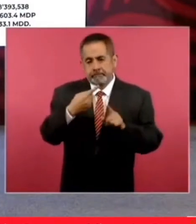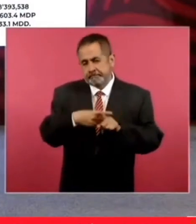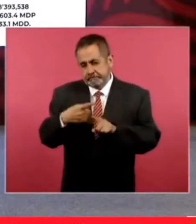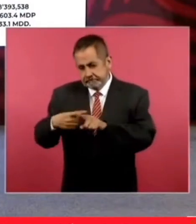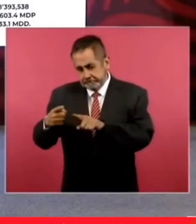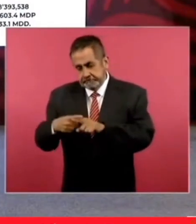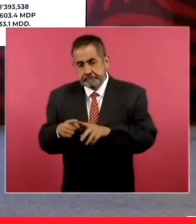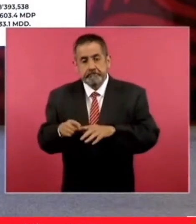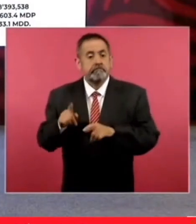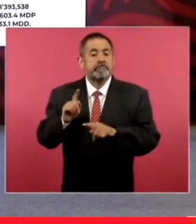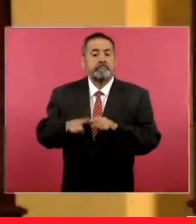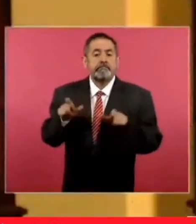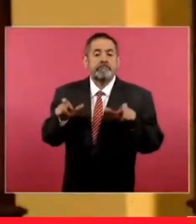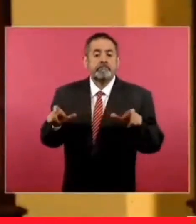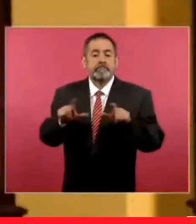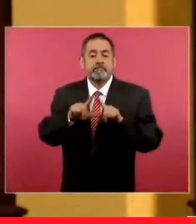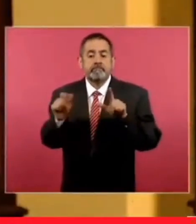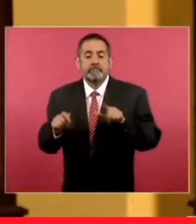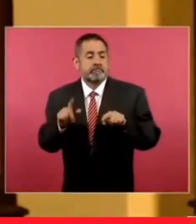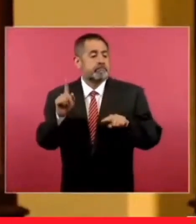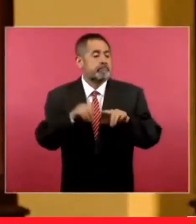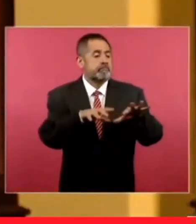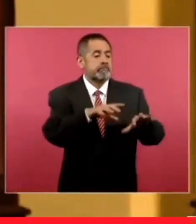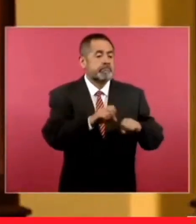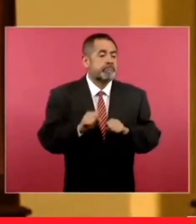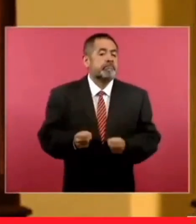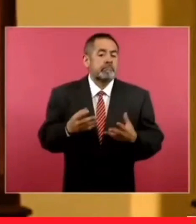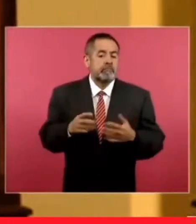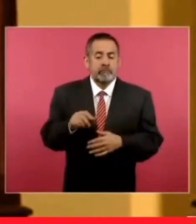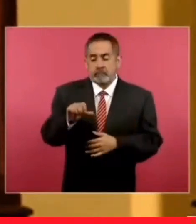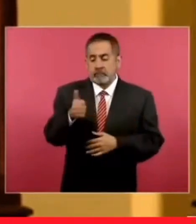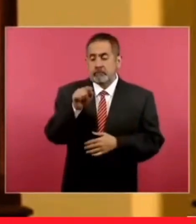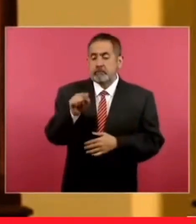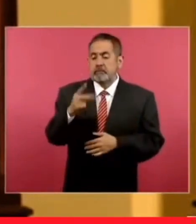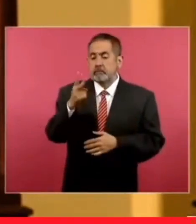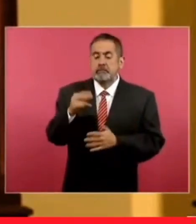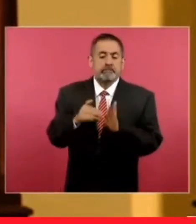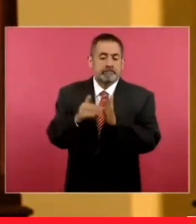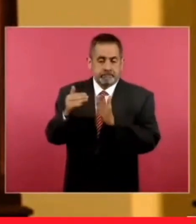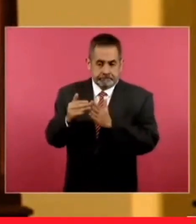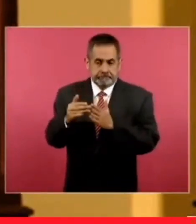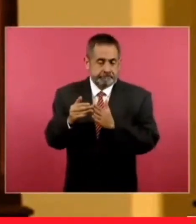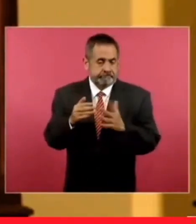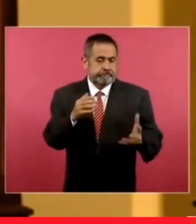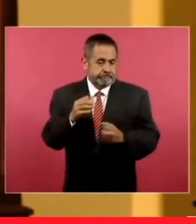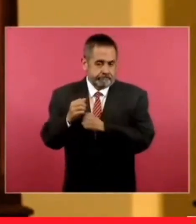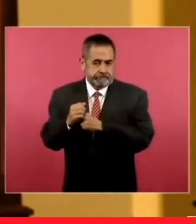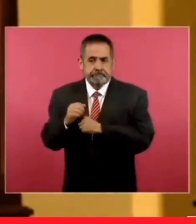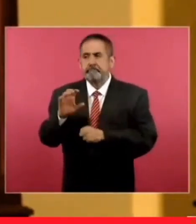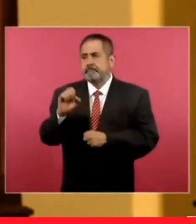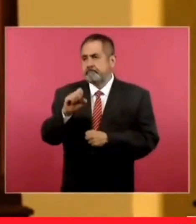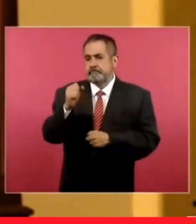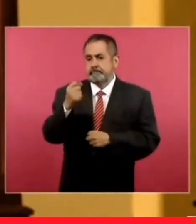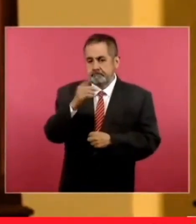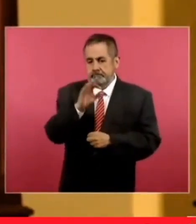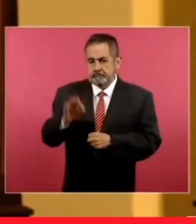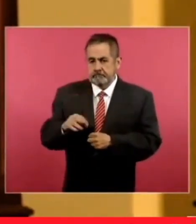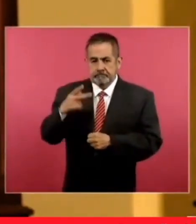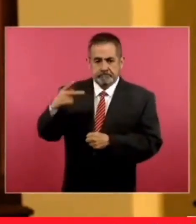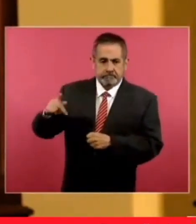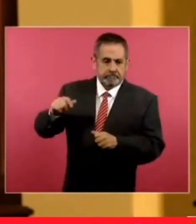de cartuchos y la guardia asegurado 11.2 millones de cartuchos el 61%